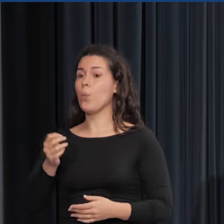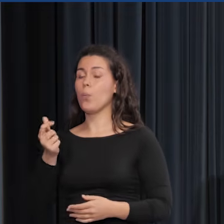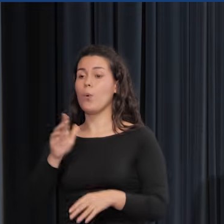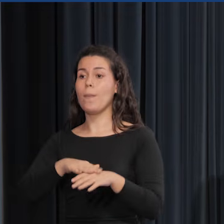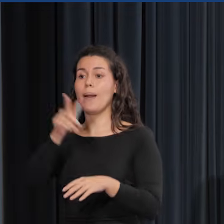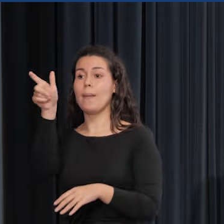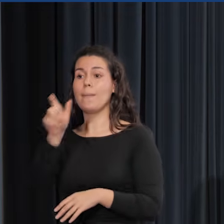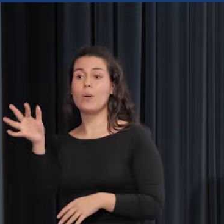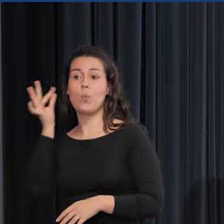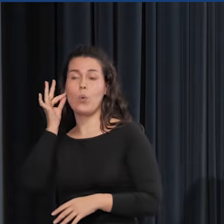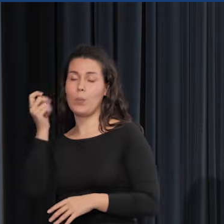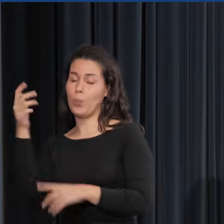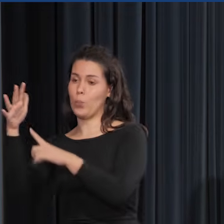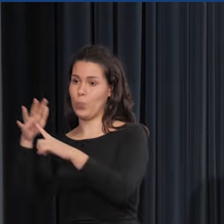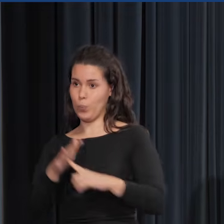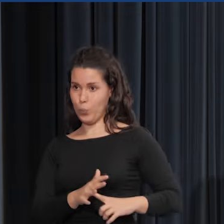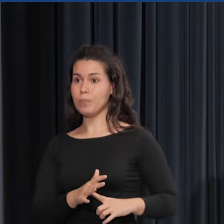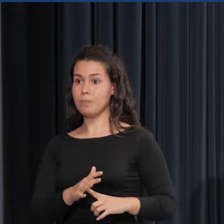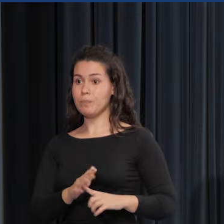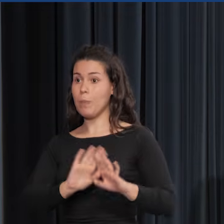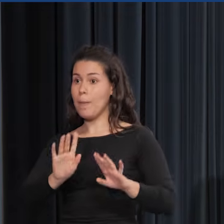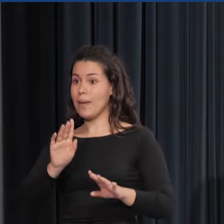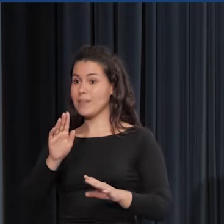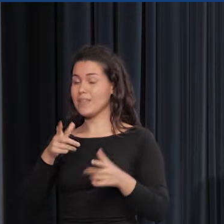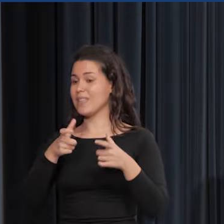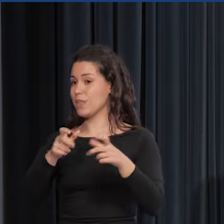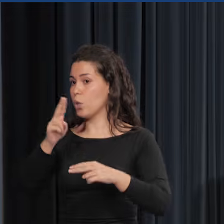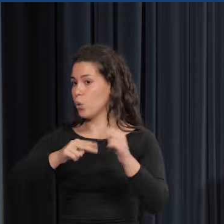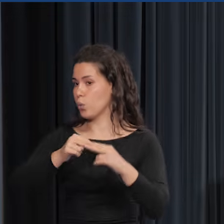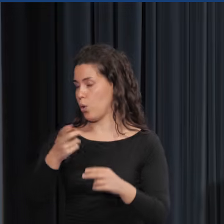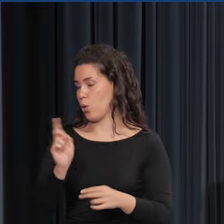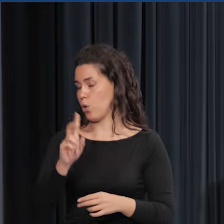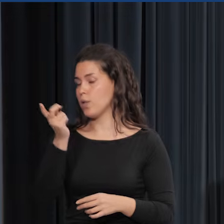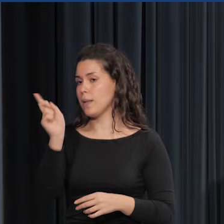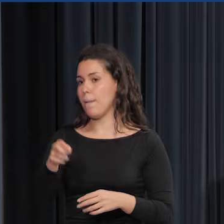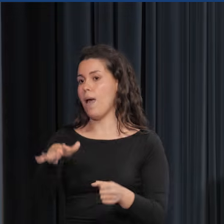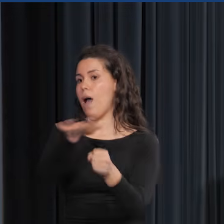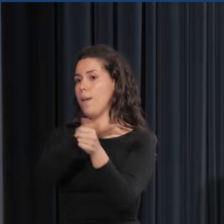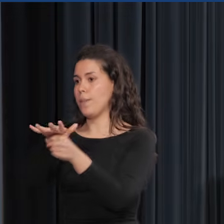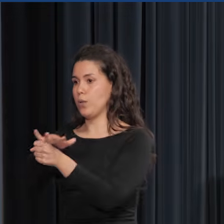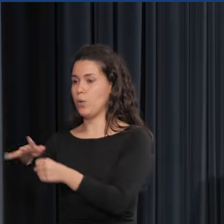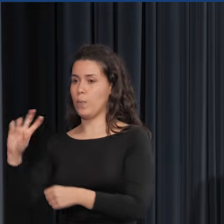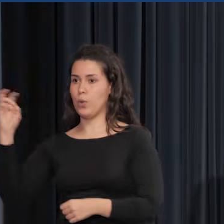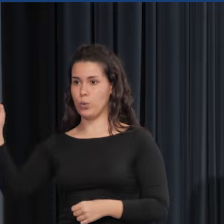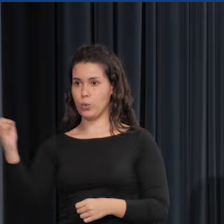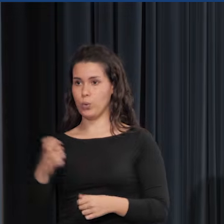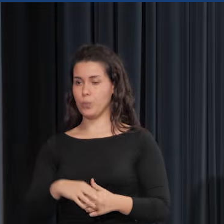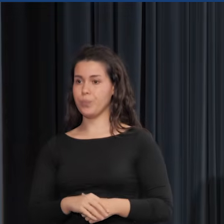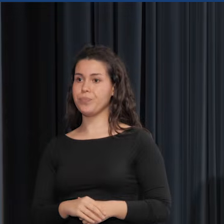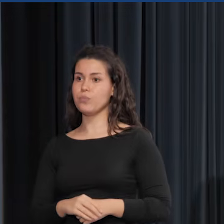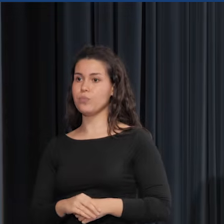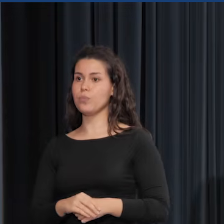de selección y además esto lo vemos no solo en el sector de la construcción, sino también en otros, porque últimamente además se está utilizando